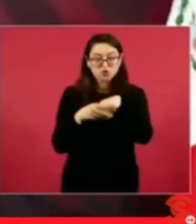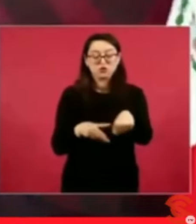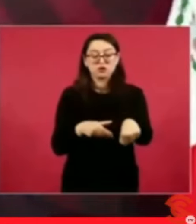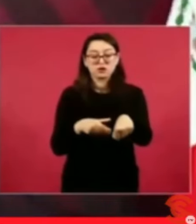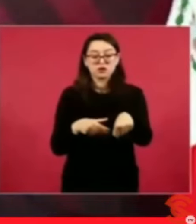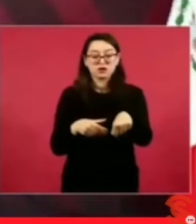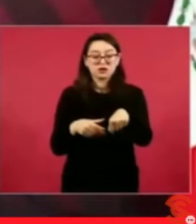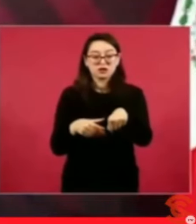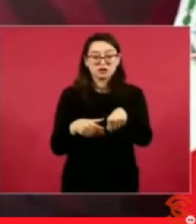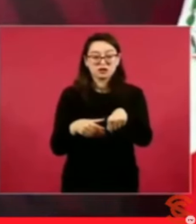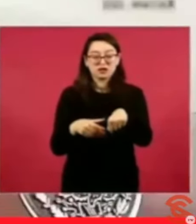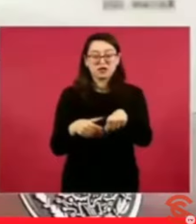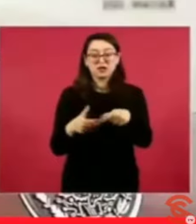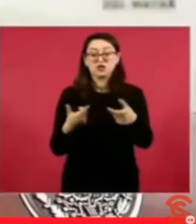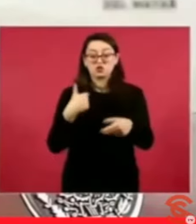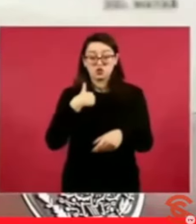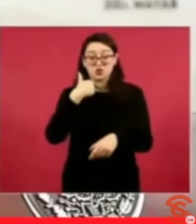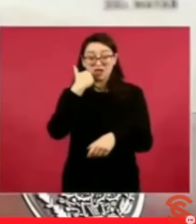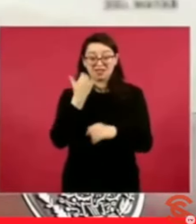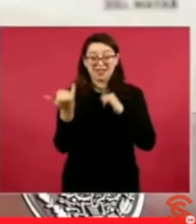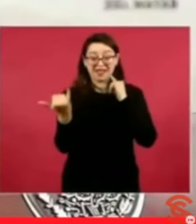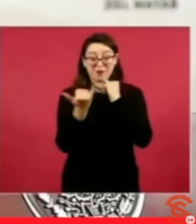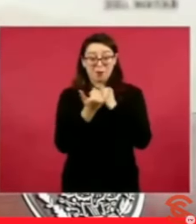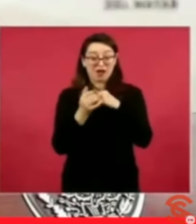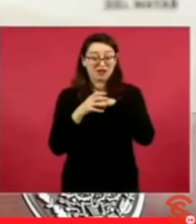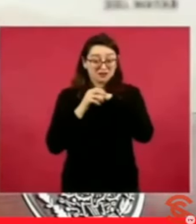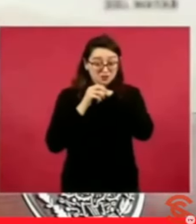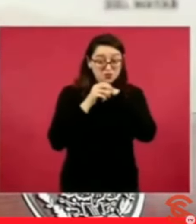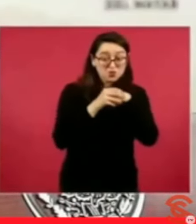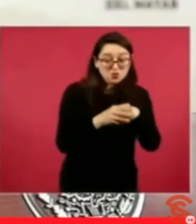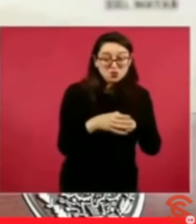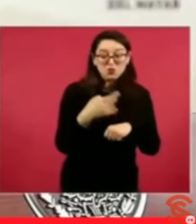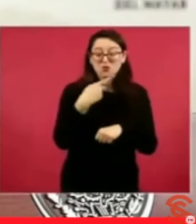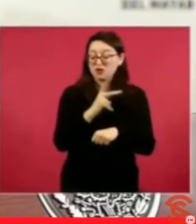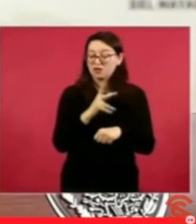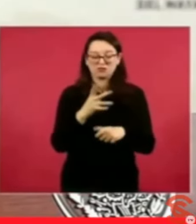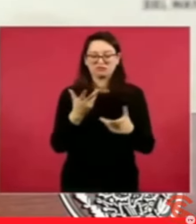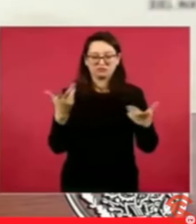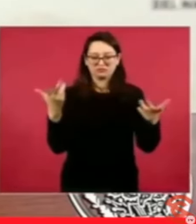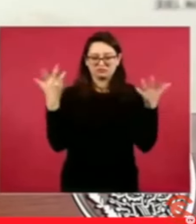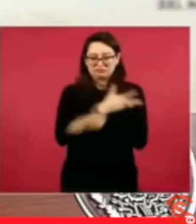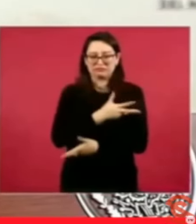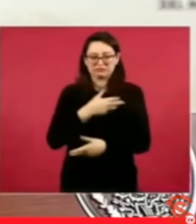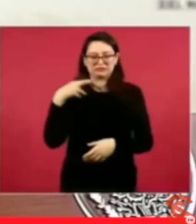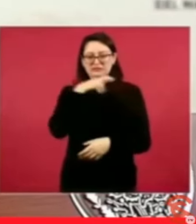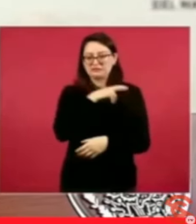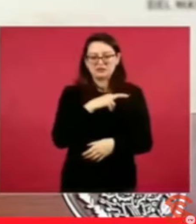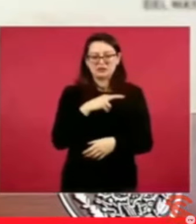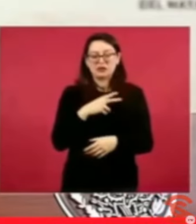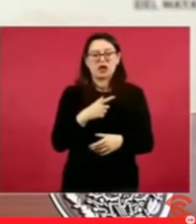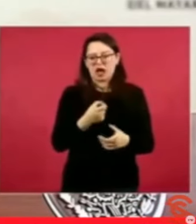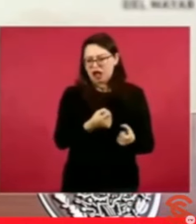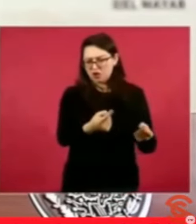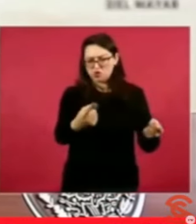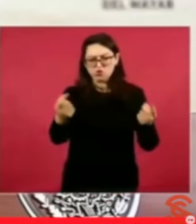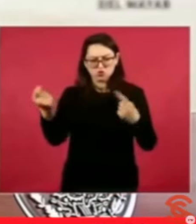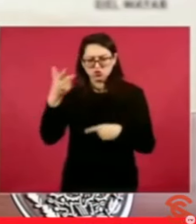tiempo devolverle el beso Pero hay hombres que me besan la